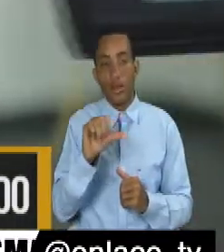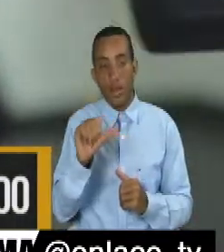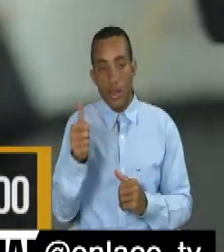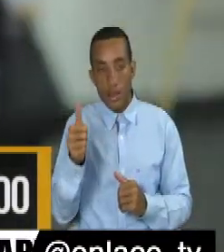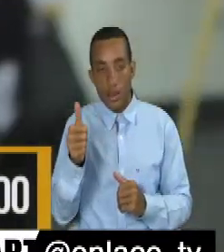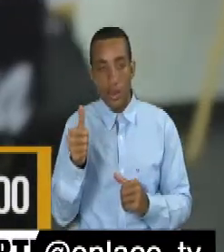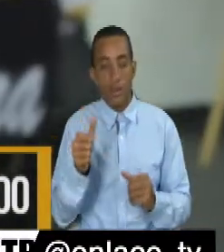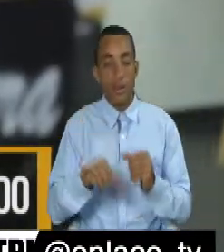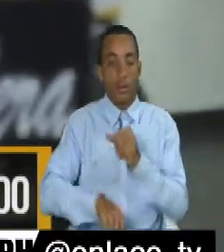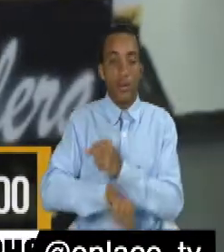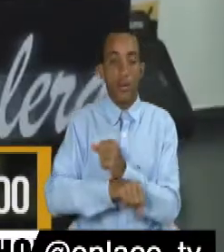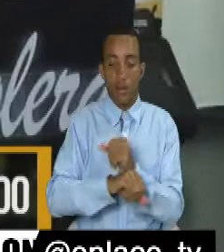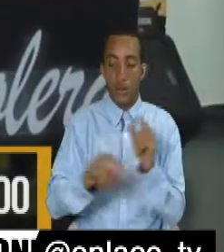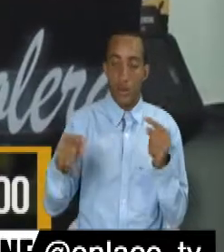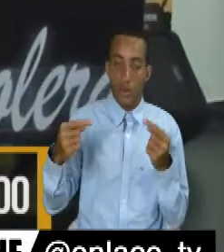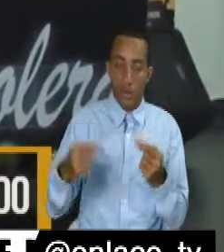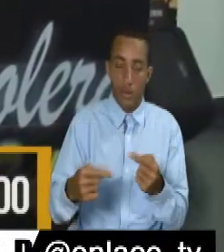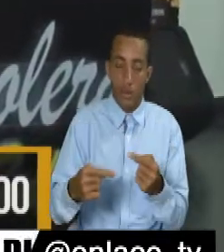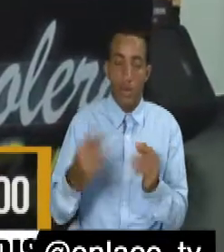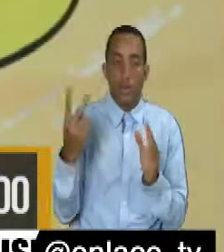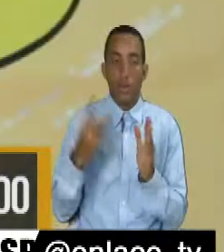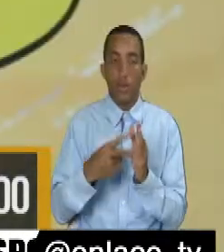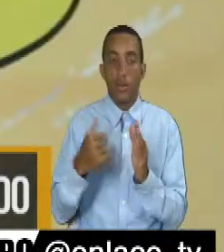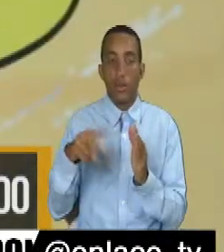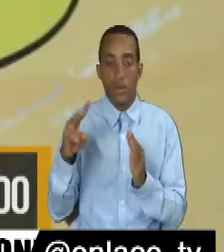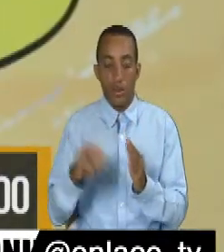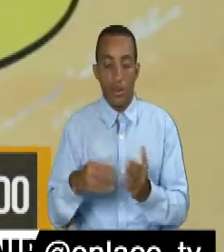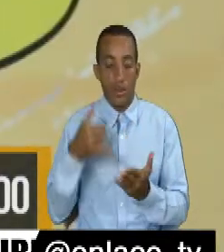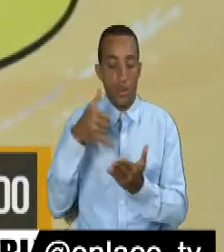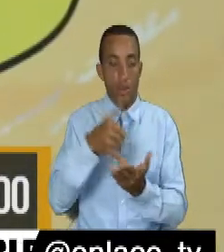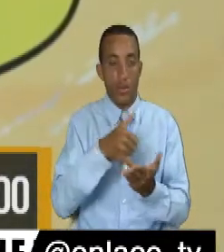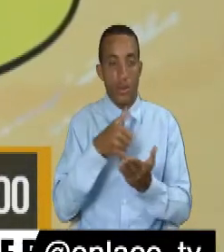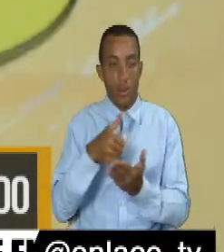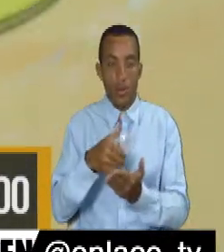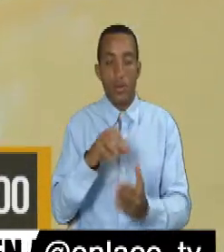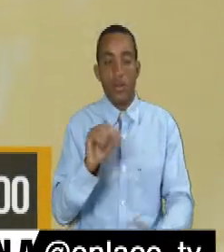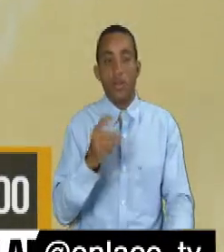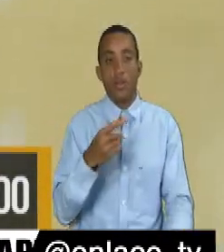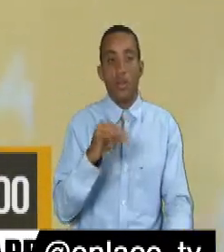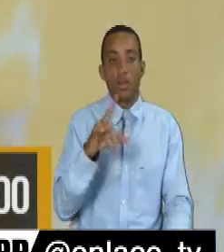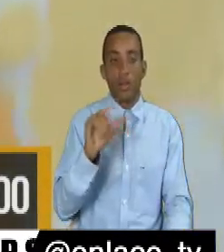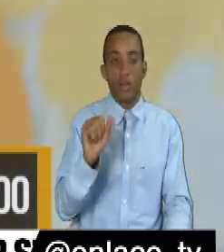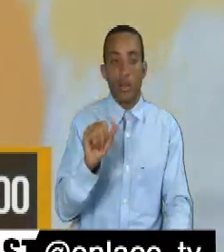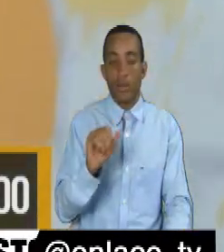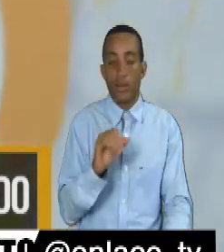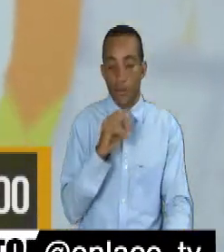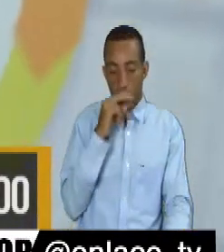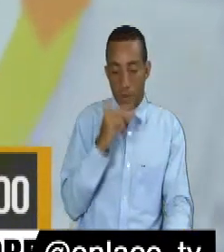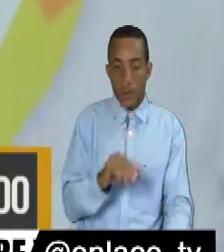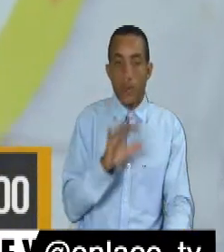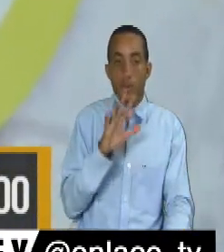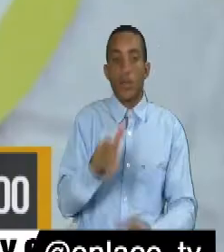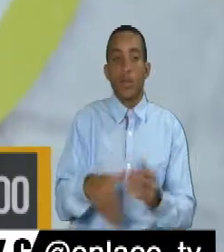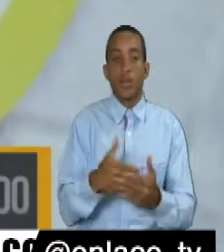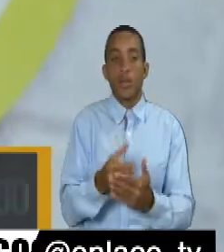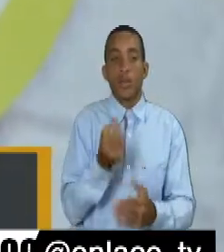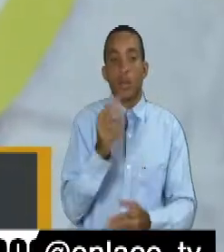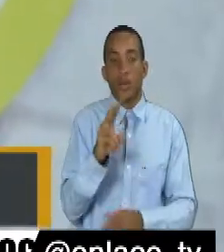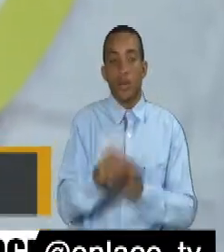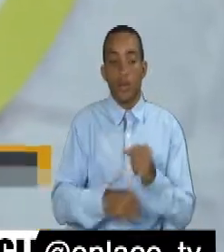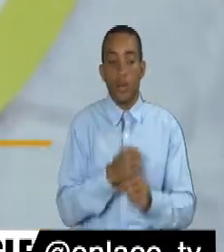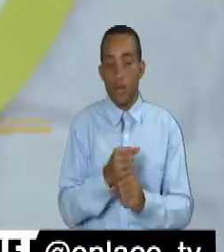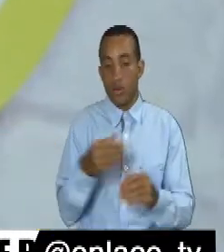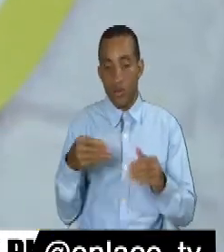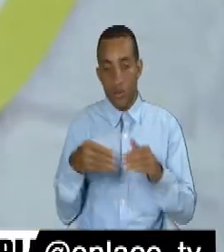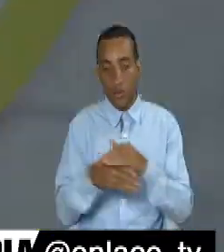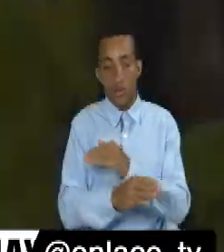2 2017, juegos de Copa Águila y un niño entre los 5 y 12 años de edad que entrarán sin ningún costo a cada